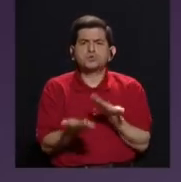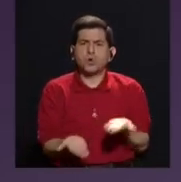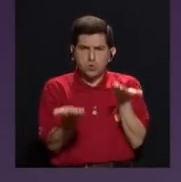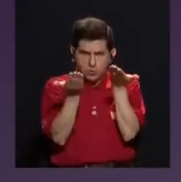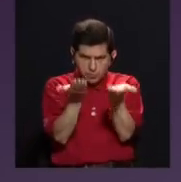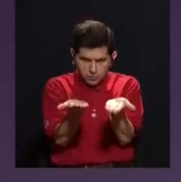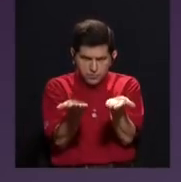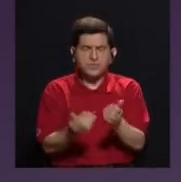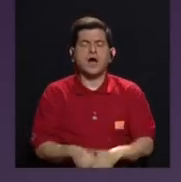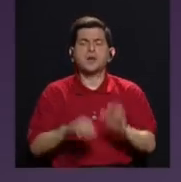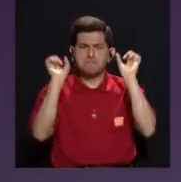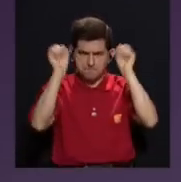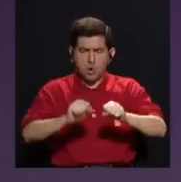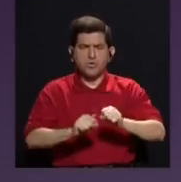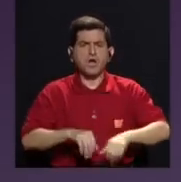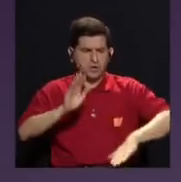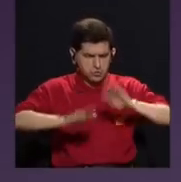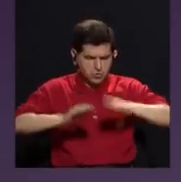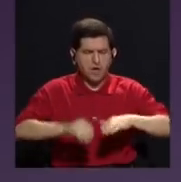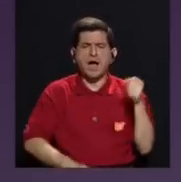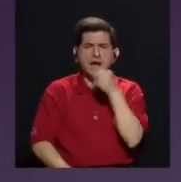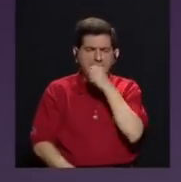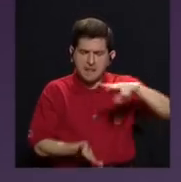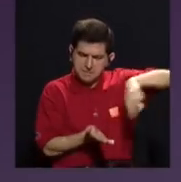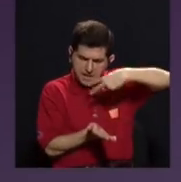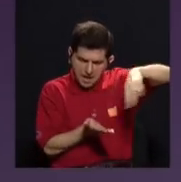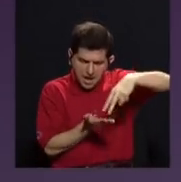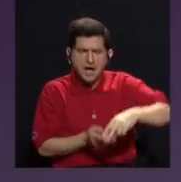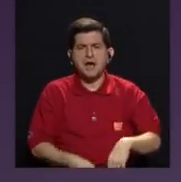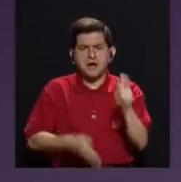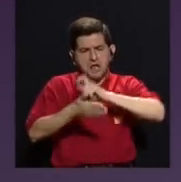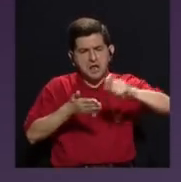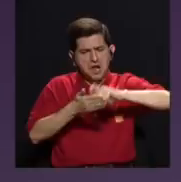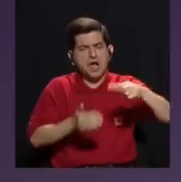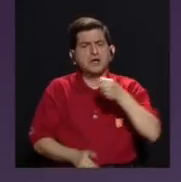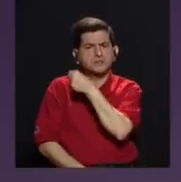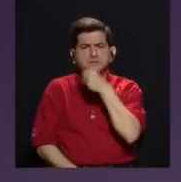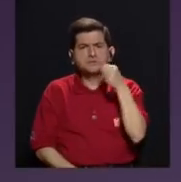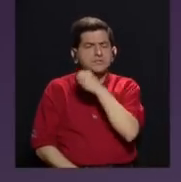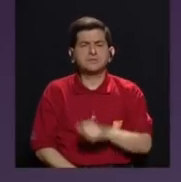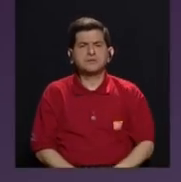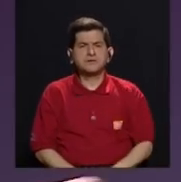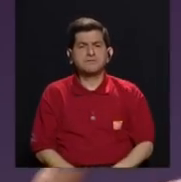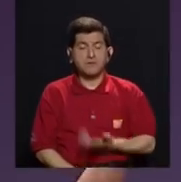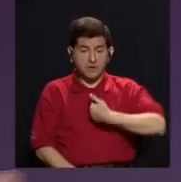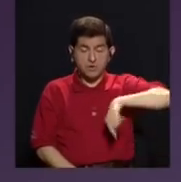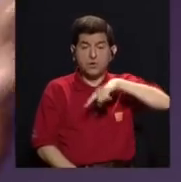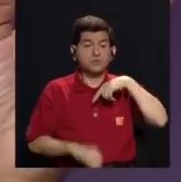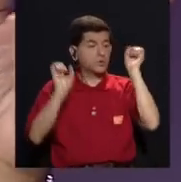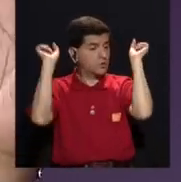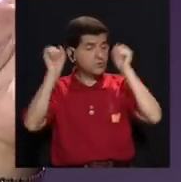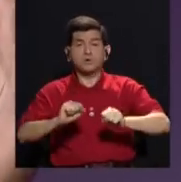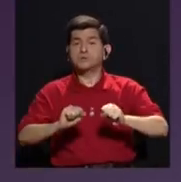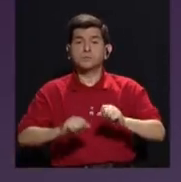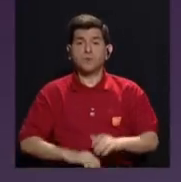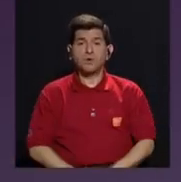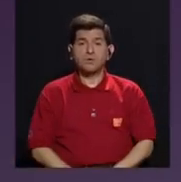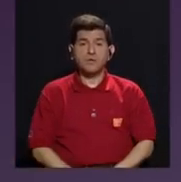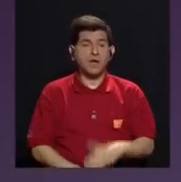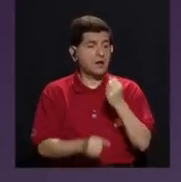propongamos tocar podemos cantar podemos bailar podemos componer canciones podemos dedicarnos a las